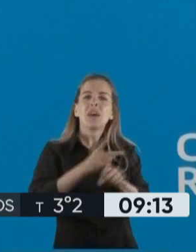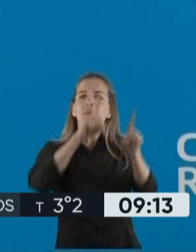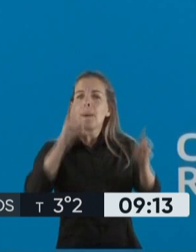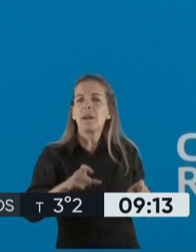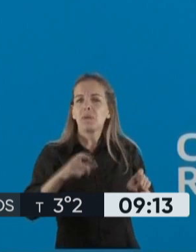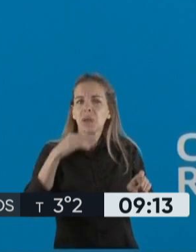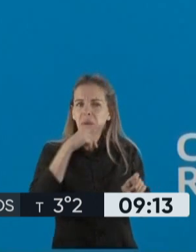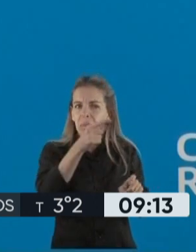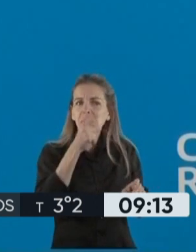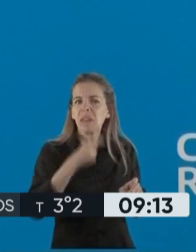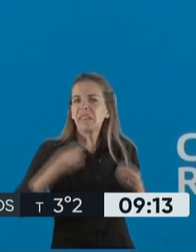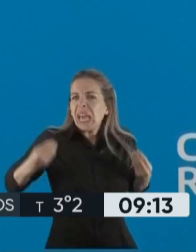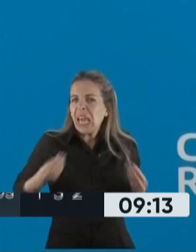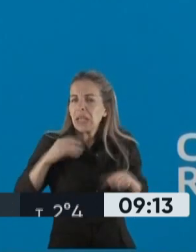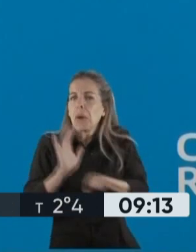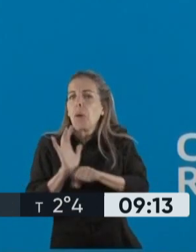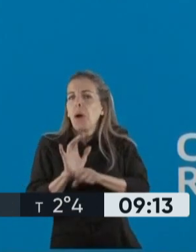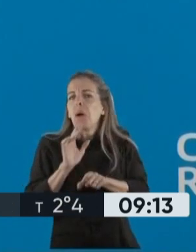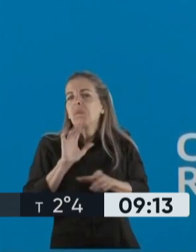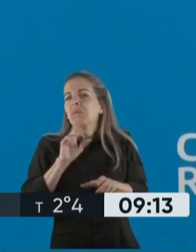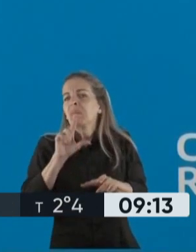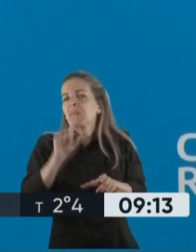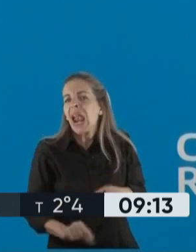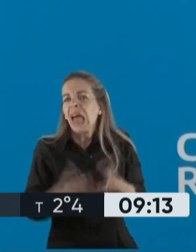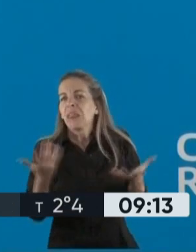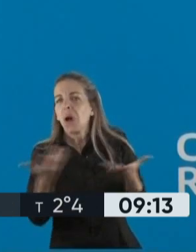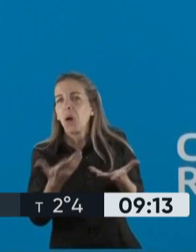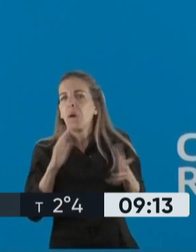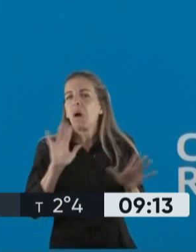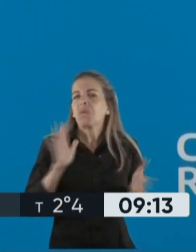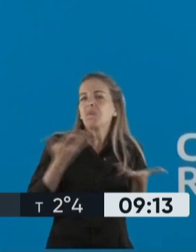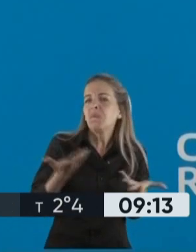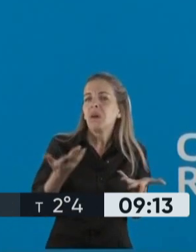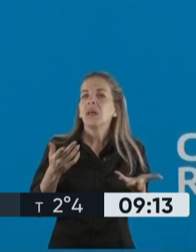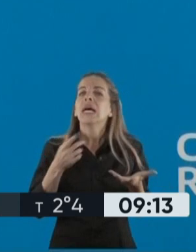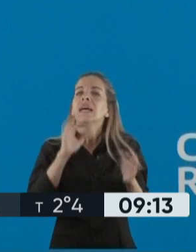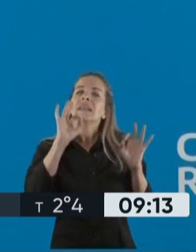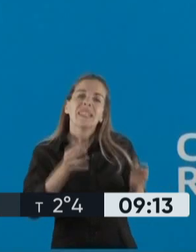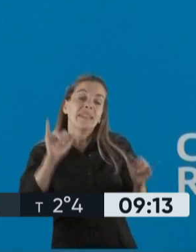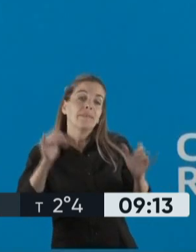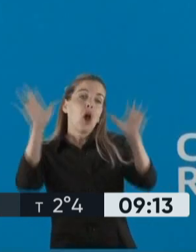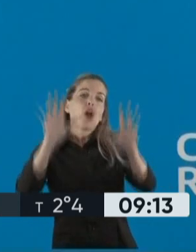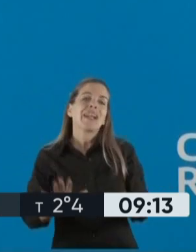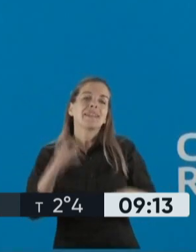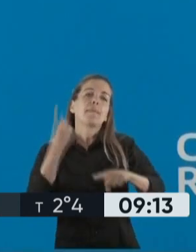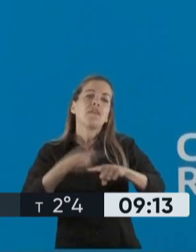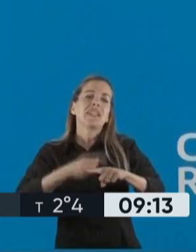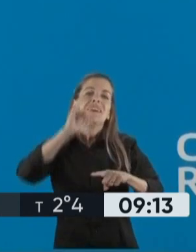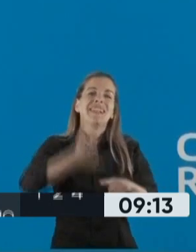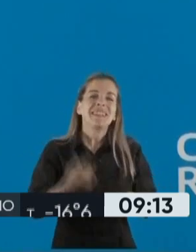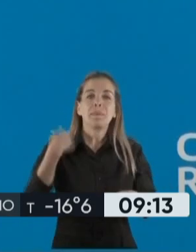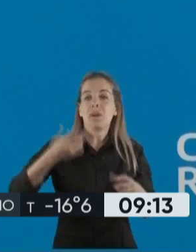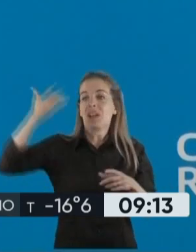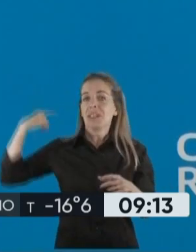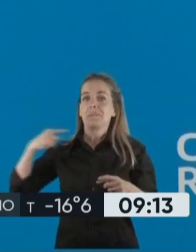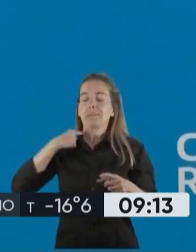que fue austero. Sí había planificado un festival, pero sabíamos que iba a haber lluvia, porque esto fue lo que dijo el pronóstico